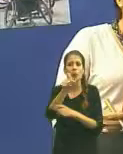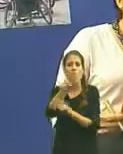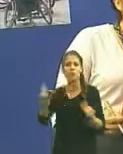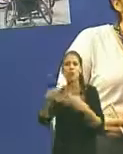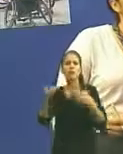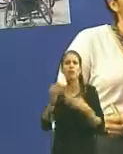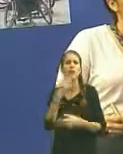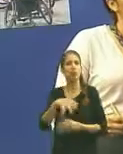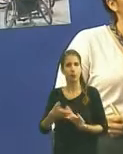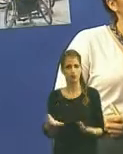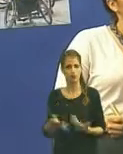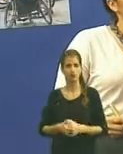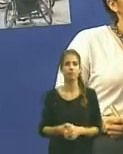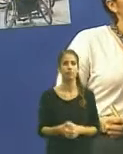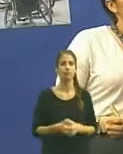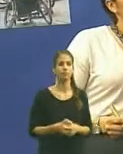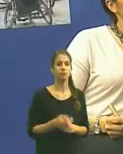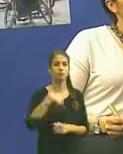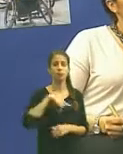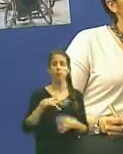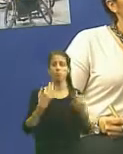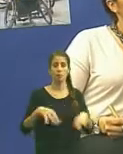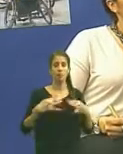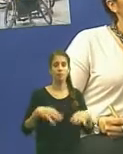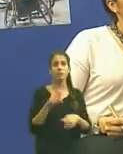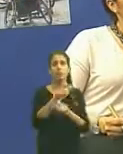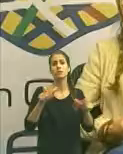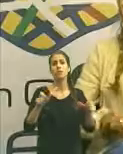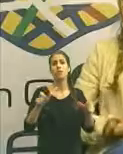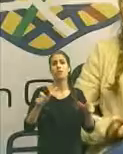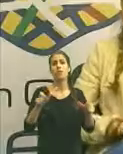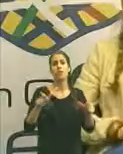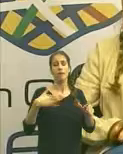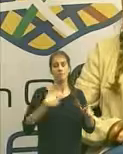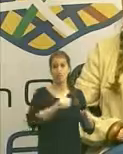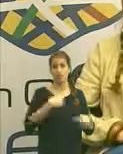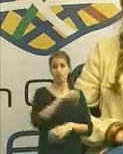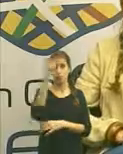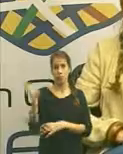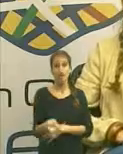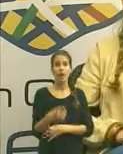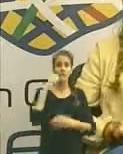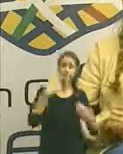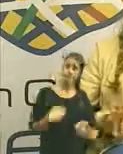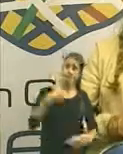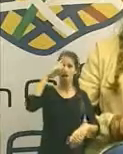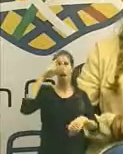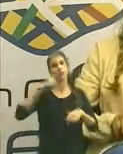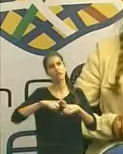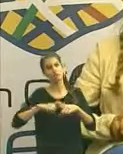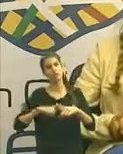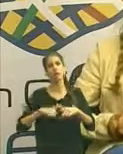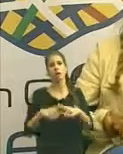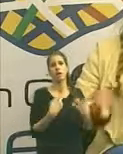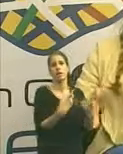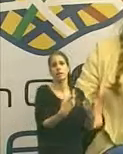Principalmente, ¿quiénes son los usuarios? Por lo general, trabajamos con personas con diversidad funcional física y psíquica, y dependiendo de cada